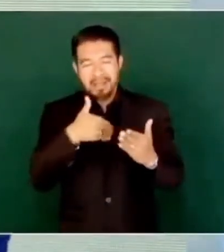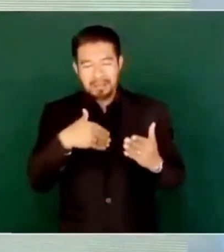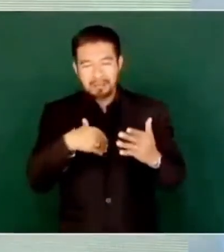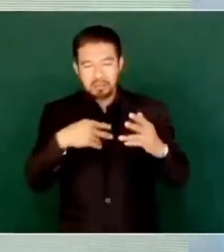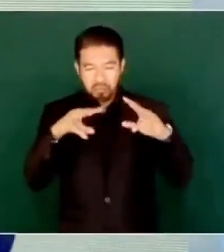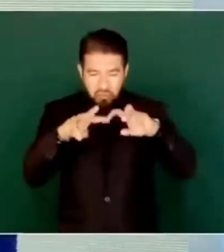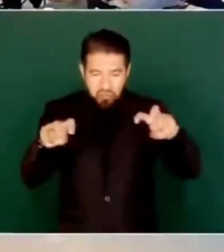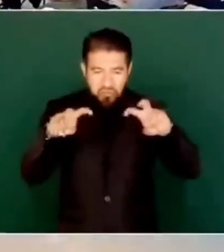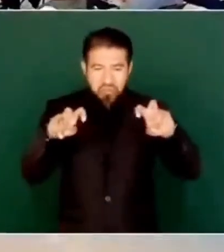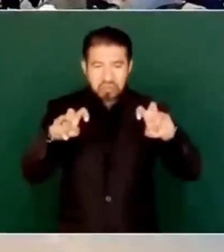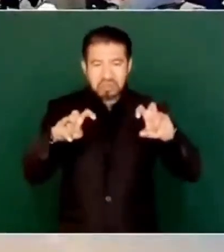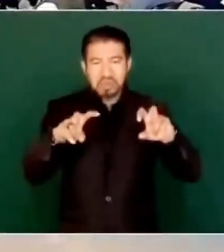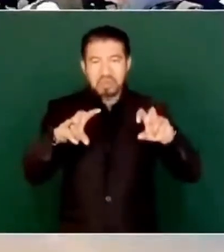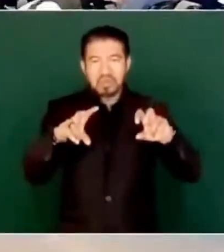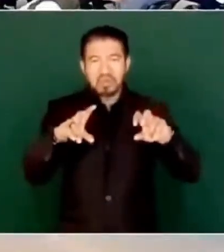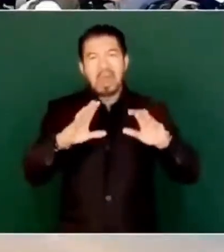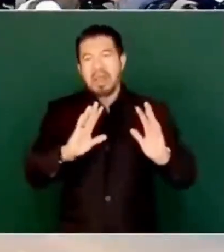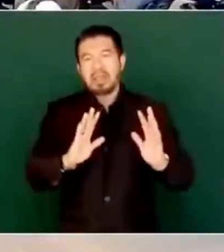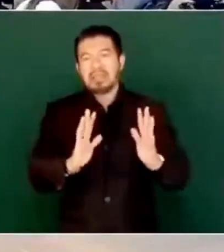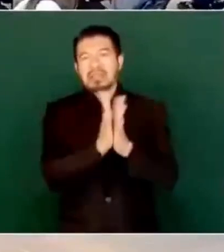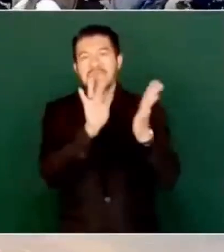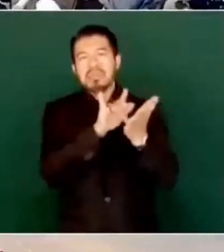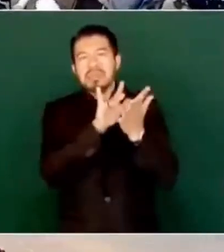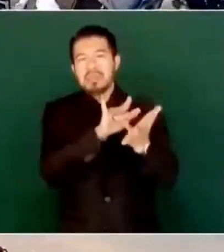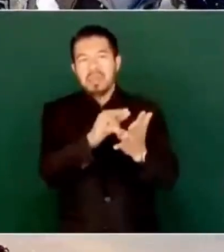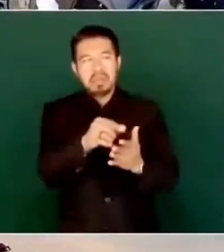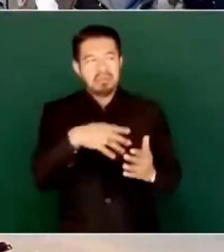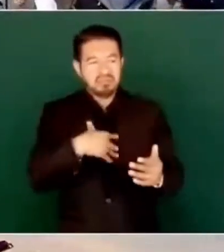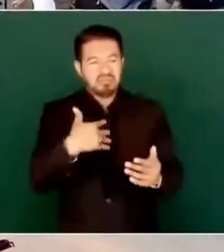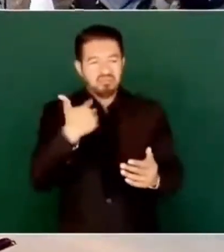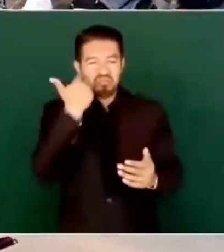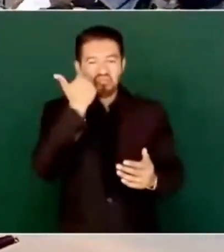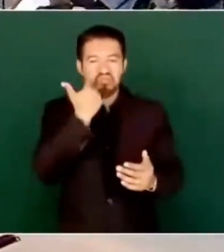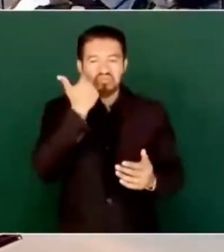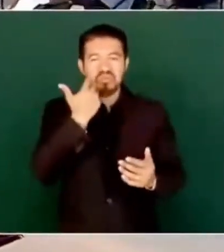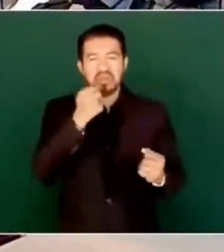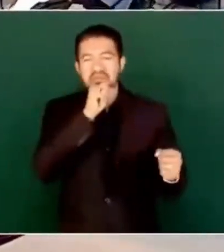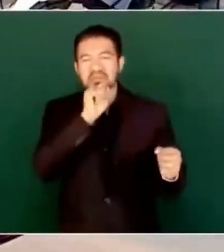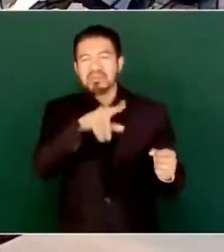en favor de esta guerra sucia,